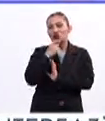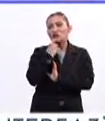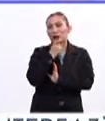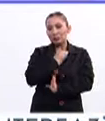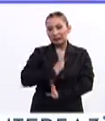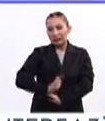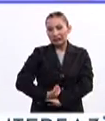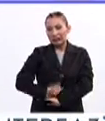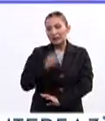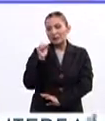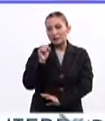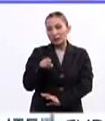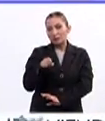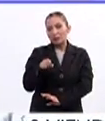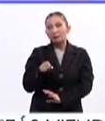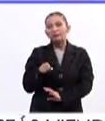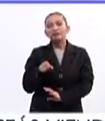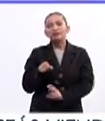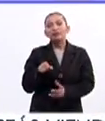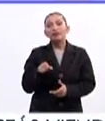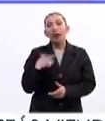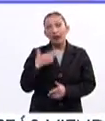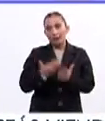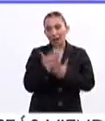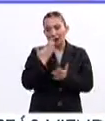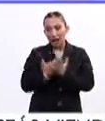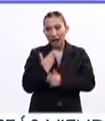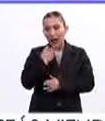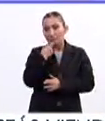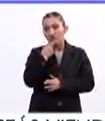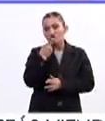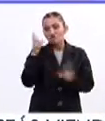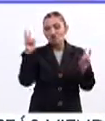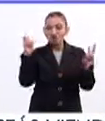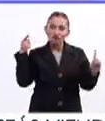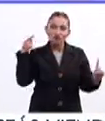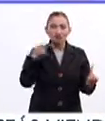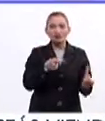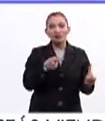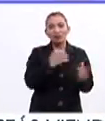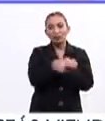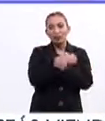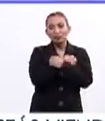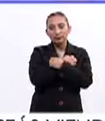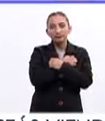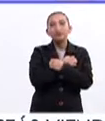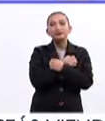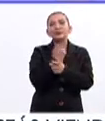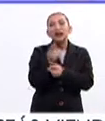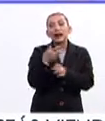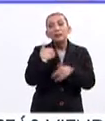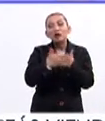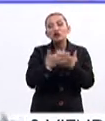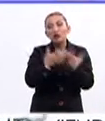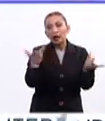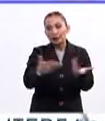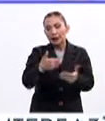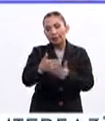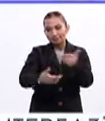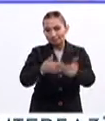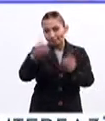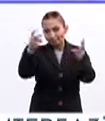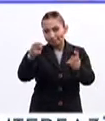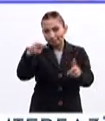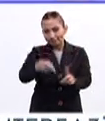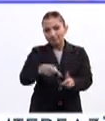López Obrador, el presidente de México, en esta mañana sobre el tema educativo, lo que se va a hacer a partir de ahora en